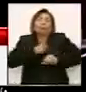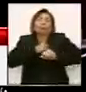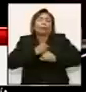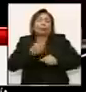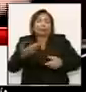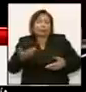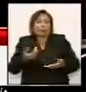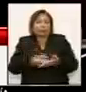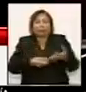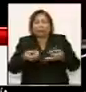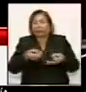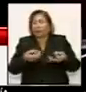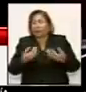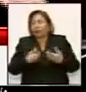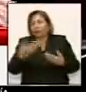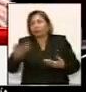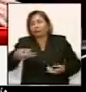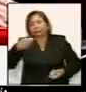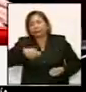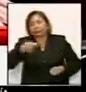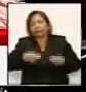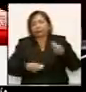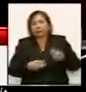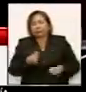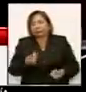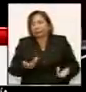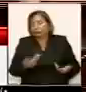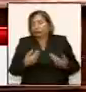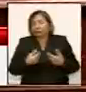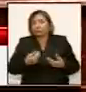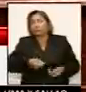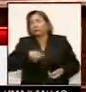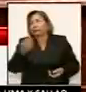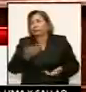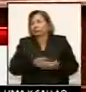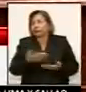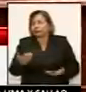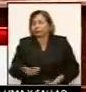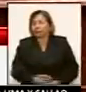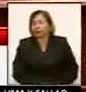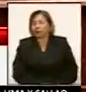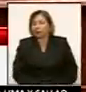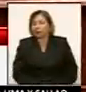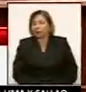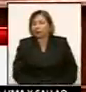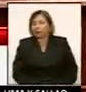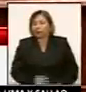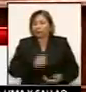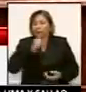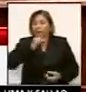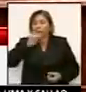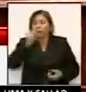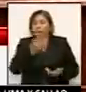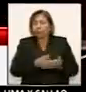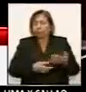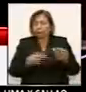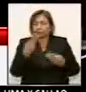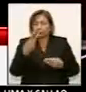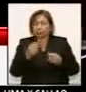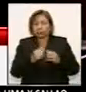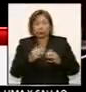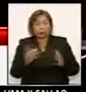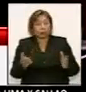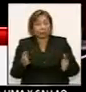contra la corrupción, contra el crimen organizado, si ustedes no le dan la plata? Pero se la tienen en otra cosa, en viajes frívolos. El viaje a España pudo ser interesante